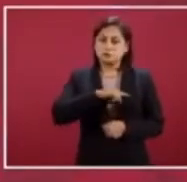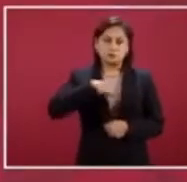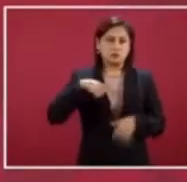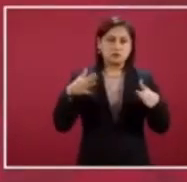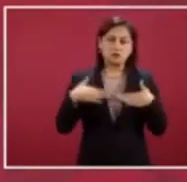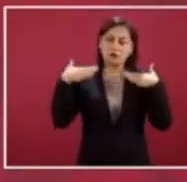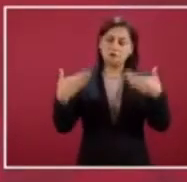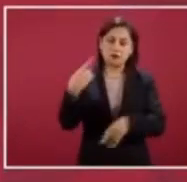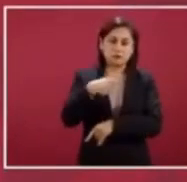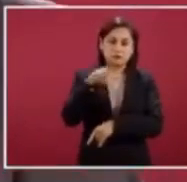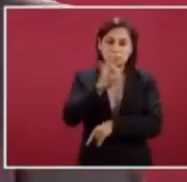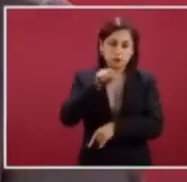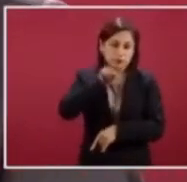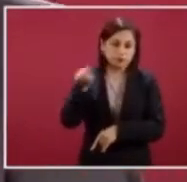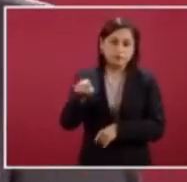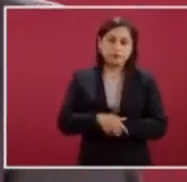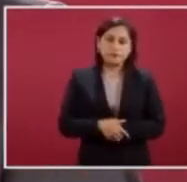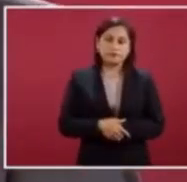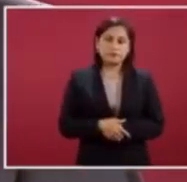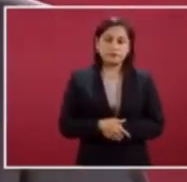confianza y